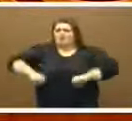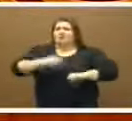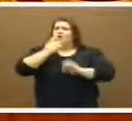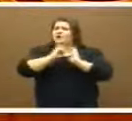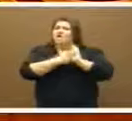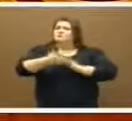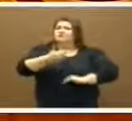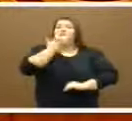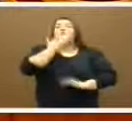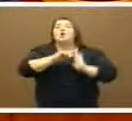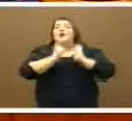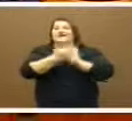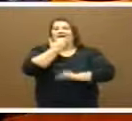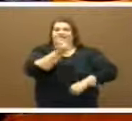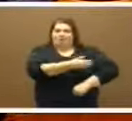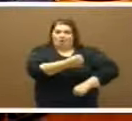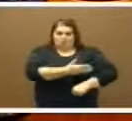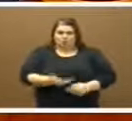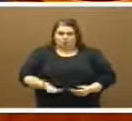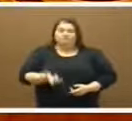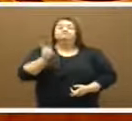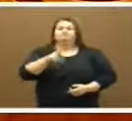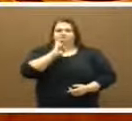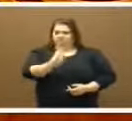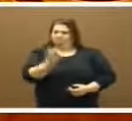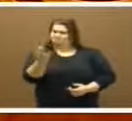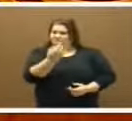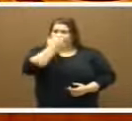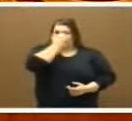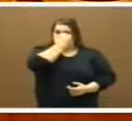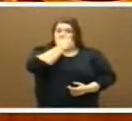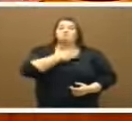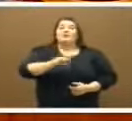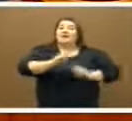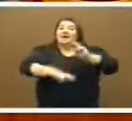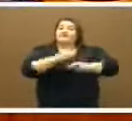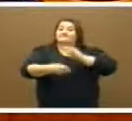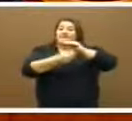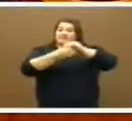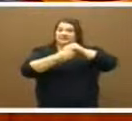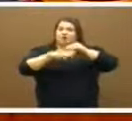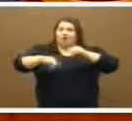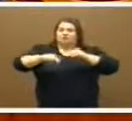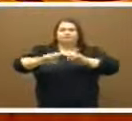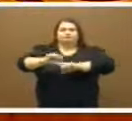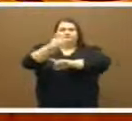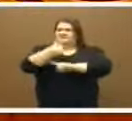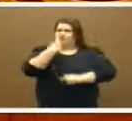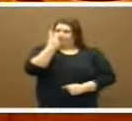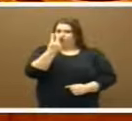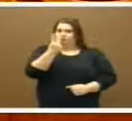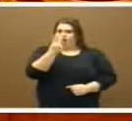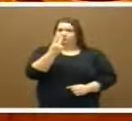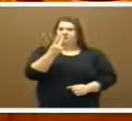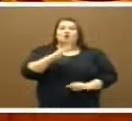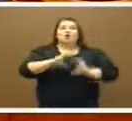ley de cajas de ahorro. No obstante, les advierto, puede pasar que las enmiendas que hoy se aprueben aquí, ya hemos hecho dos, que va a